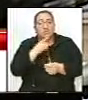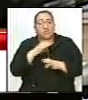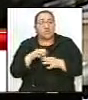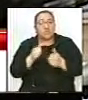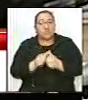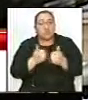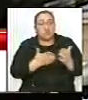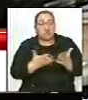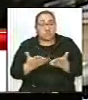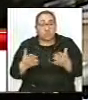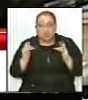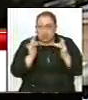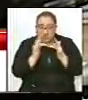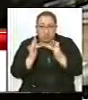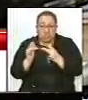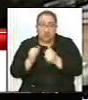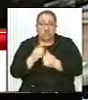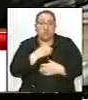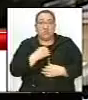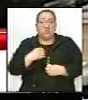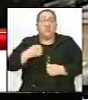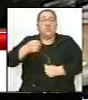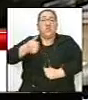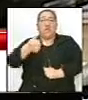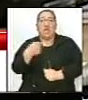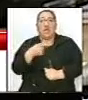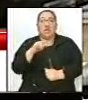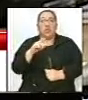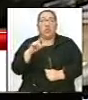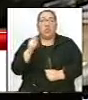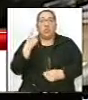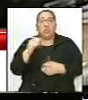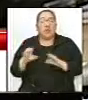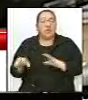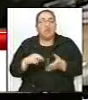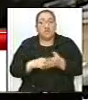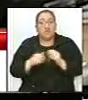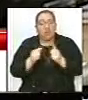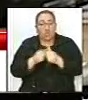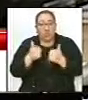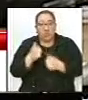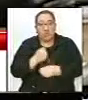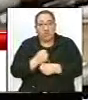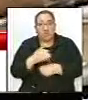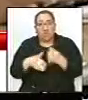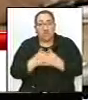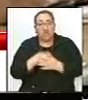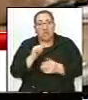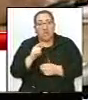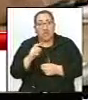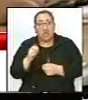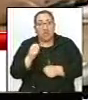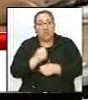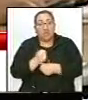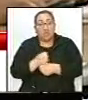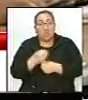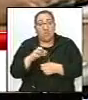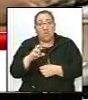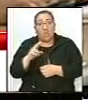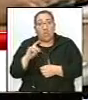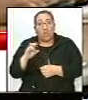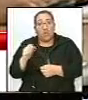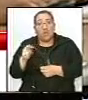las coordinaciones también con el Ministerio de Agricultura para poder lograr la eficiencia en lo que es los sites productivos. Los sites